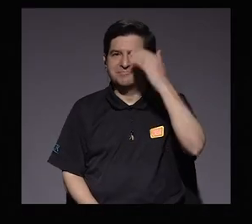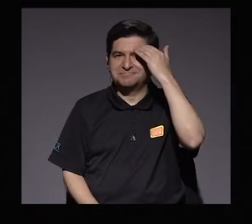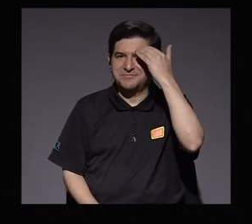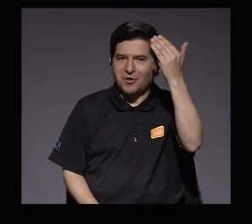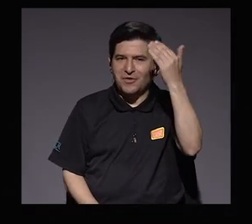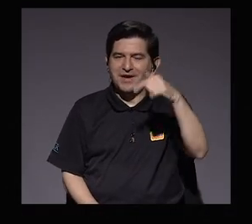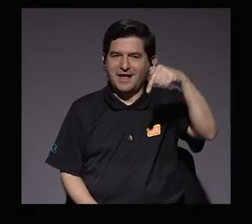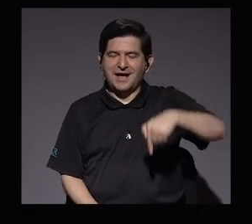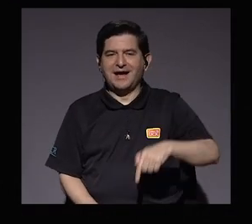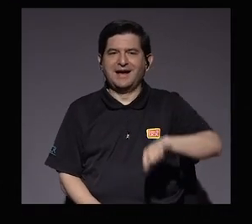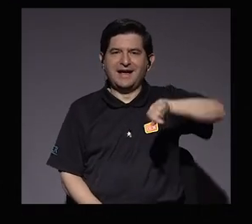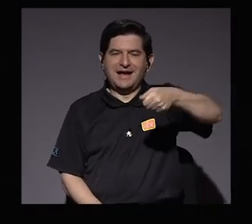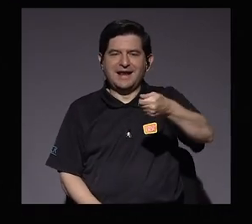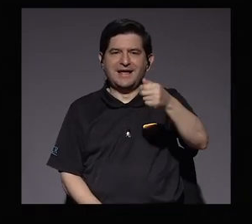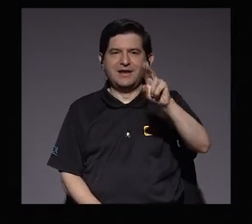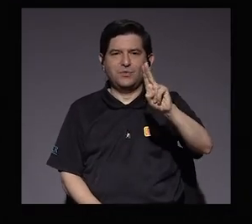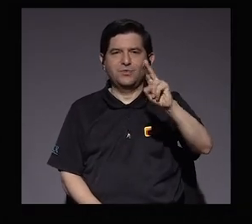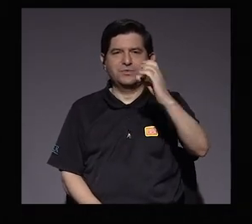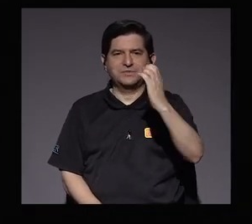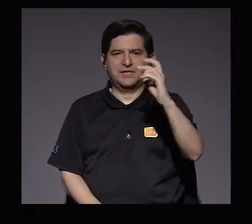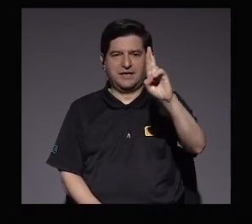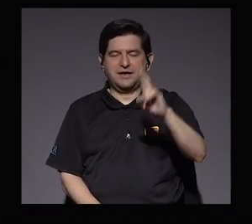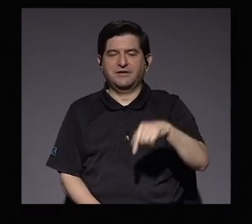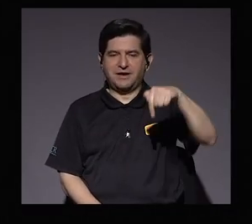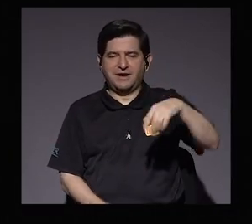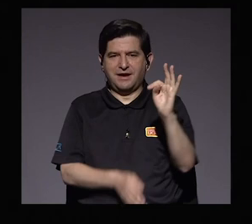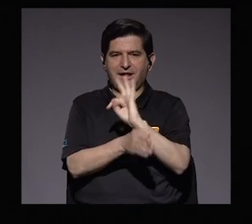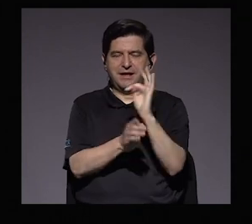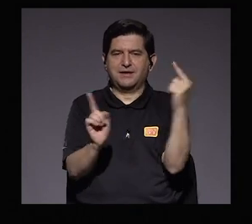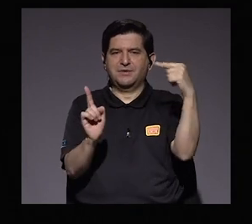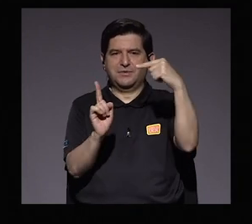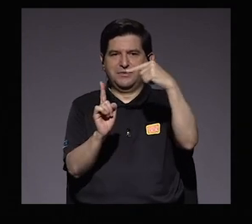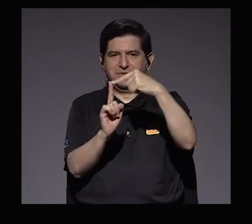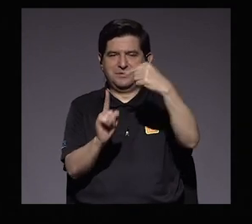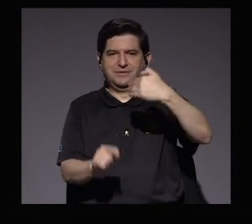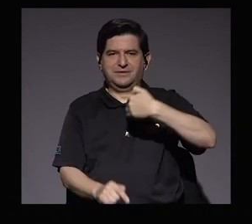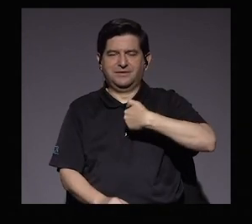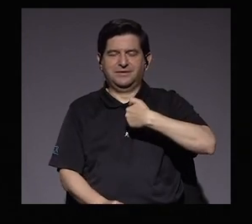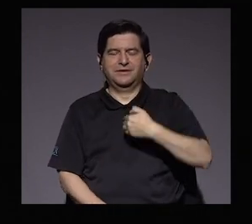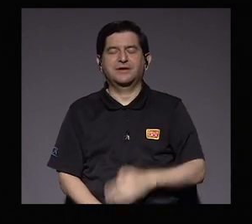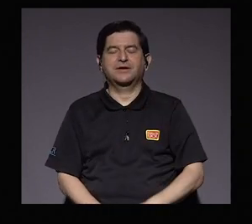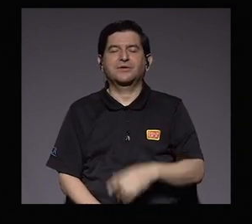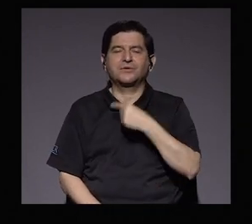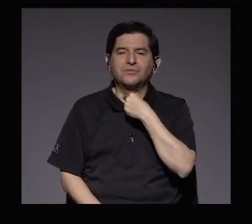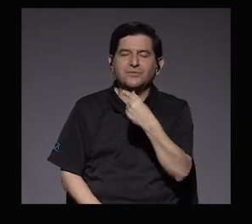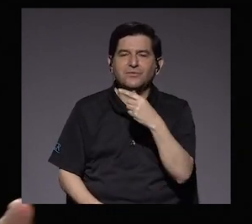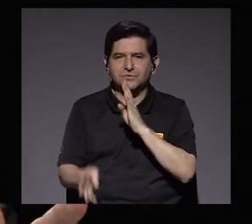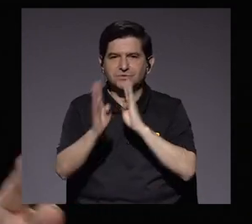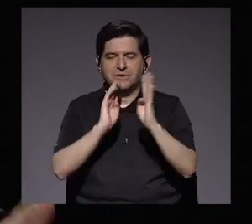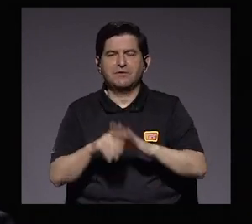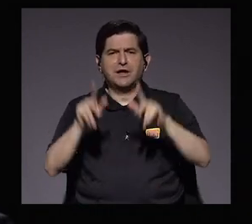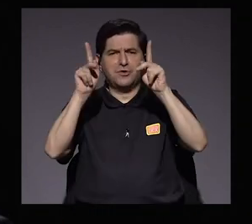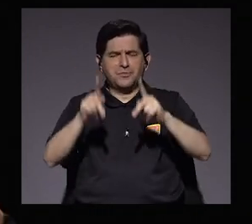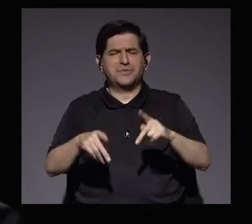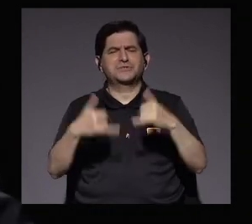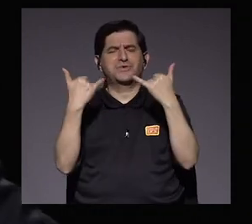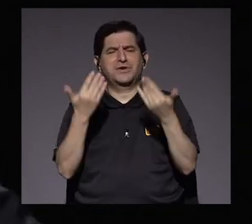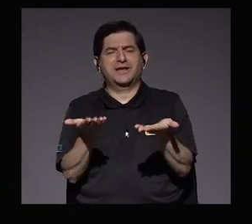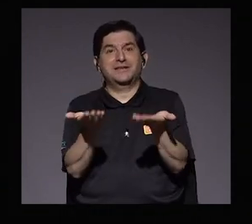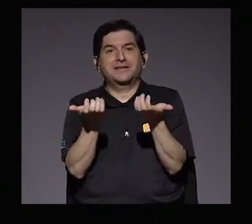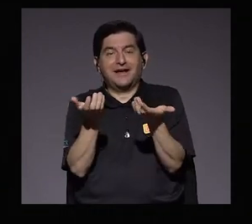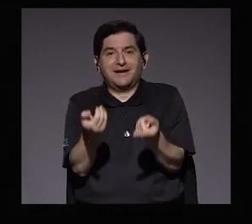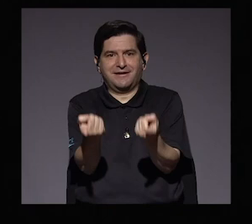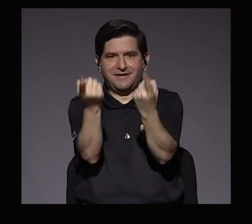Hola, estamos en los estudios del canal Universidad de Costa Rica, donde hacemos televisión con sentido, y tengo el gusto de conversar con alguien que hace ratos quería tener